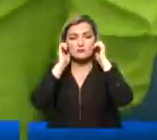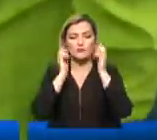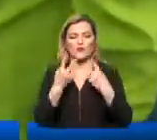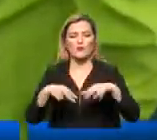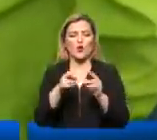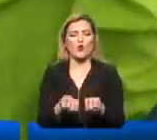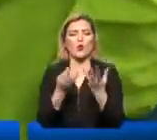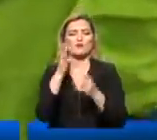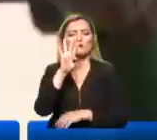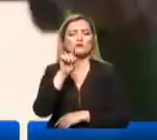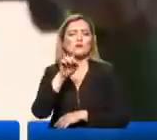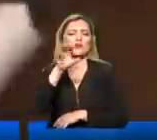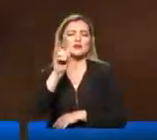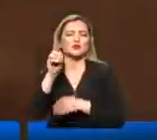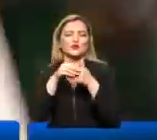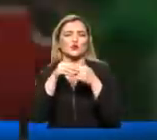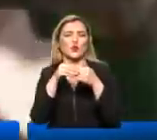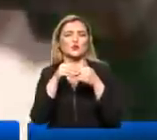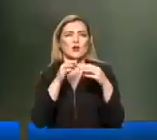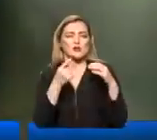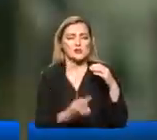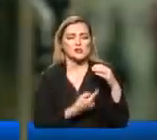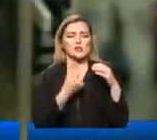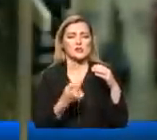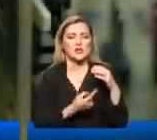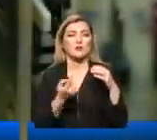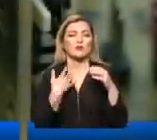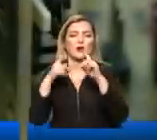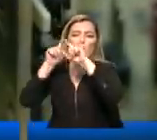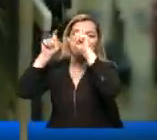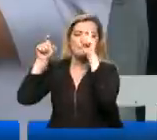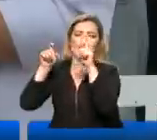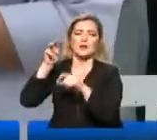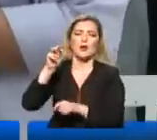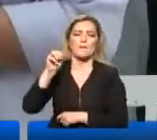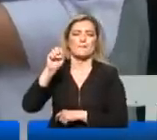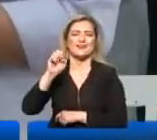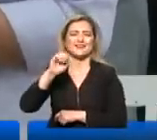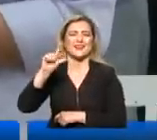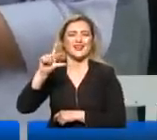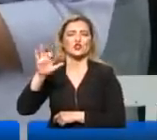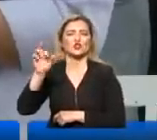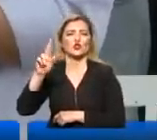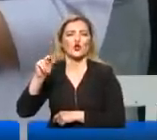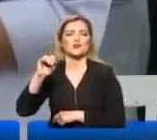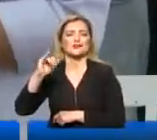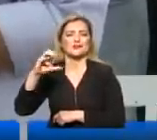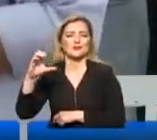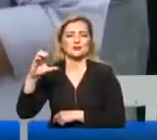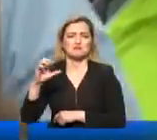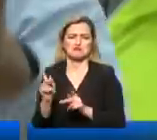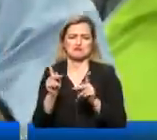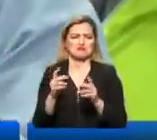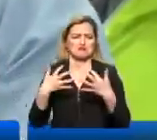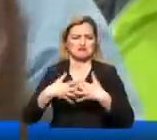costar $4,500. El ventilador se realizó de la mano de la empresa Metaltronics y dicen que están listos para producir